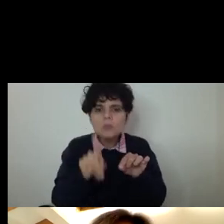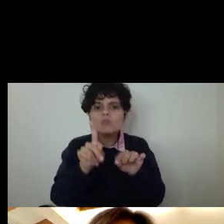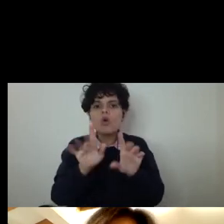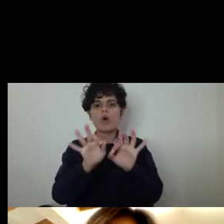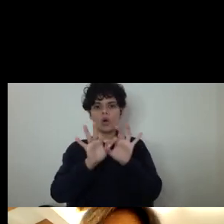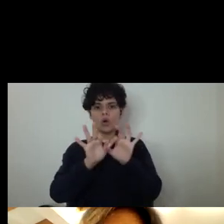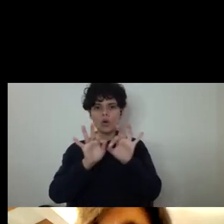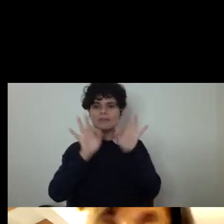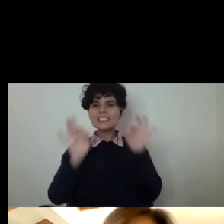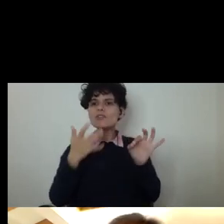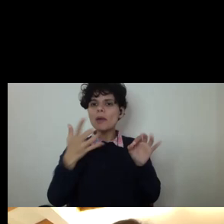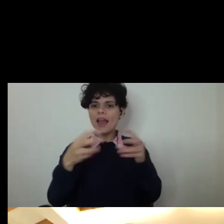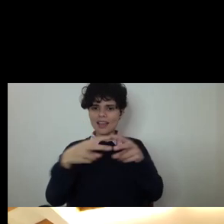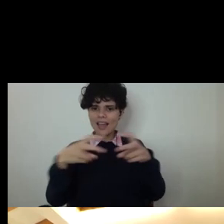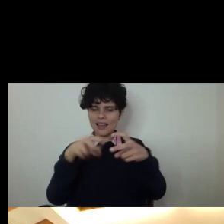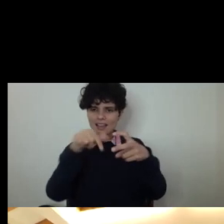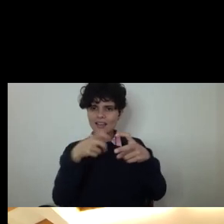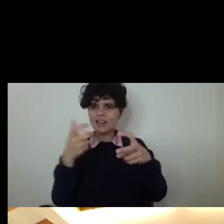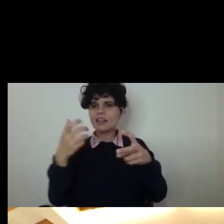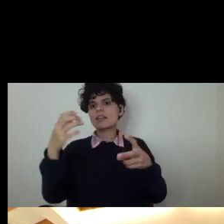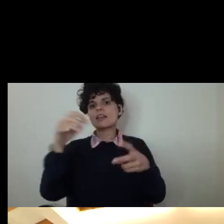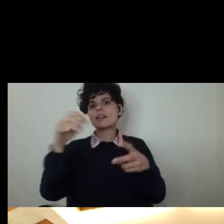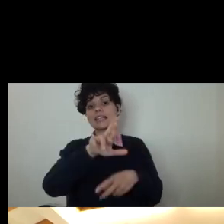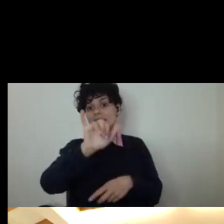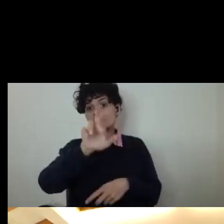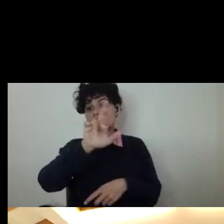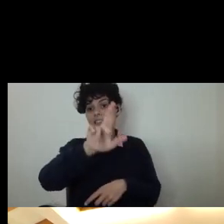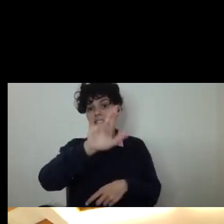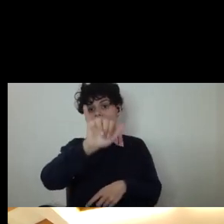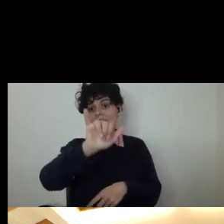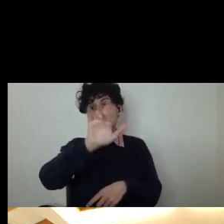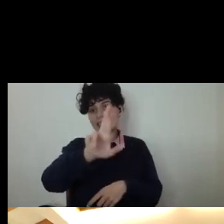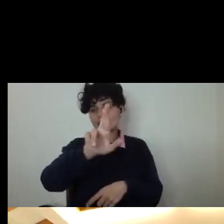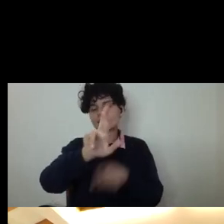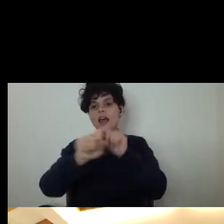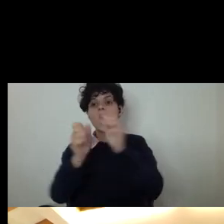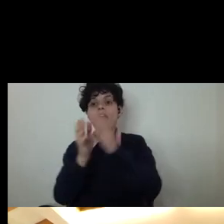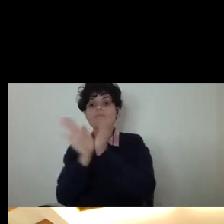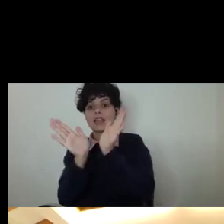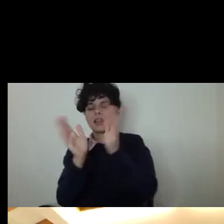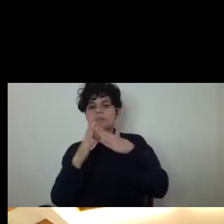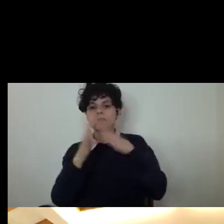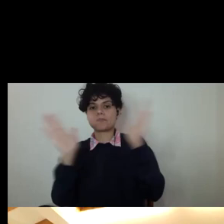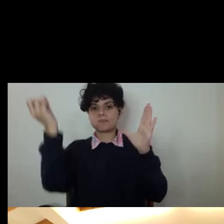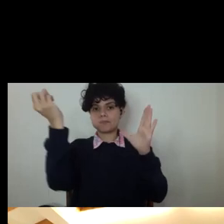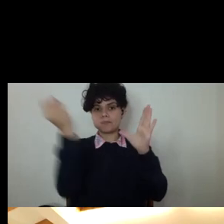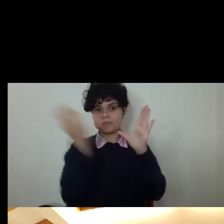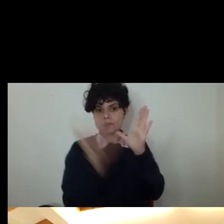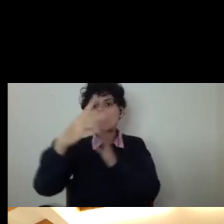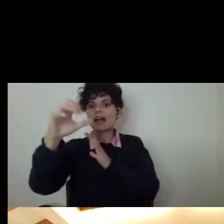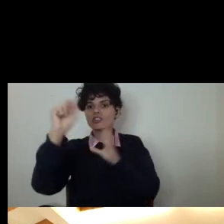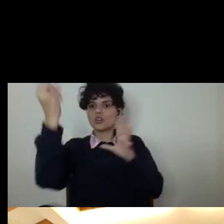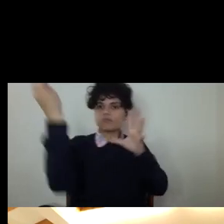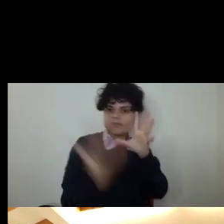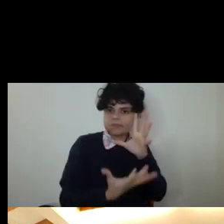los receptores, los canales receptores de ranodina, y en respuesta a la agregación del agonista hay un transitorio de calcio,